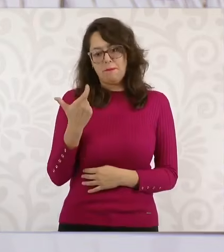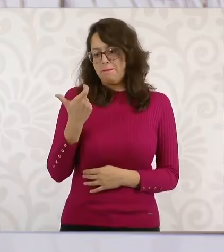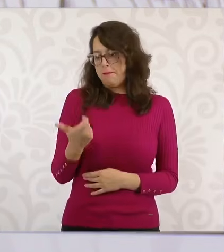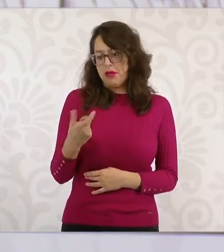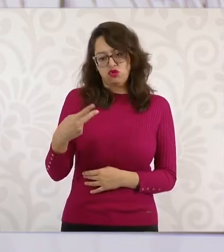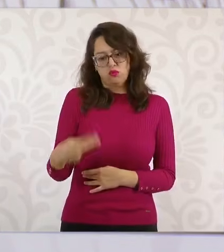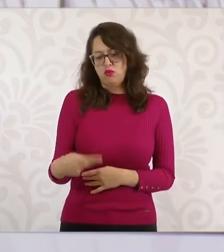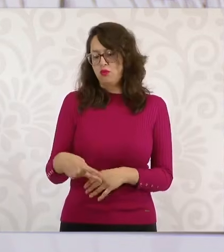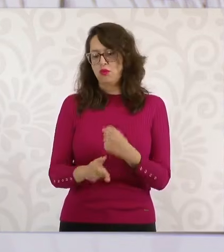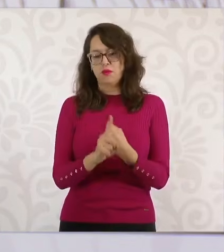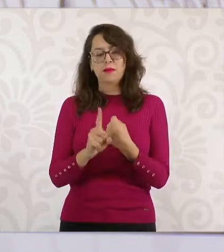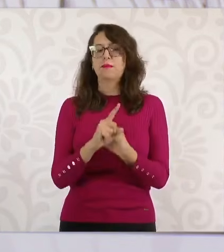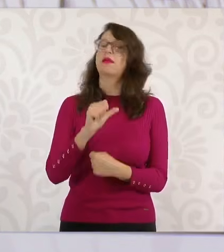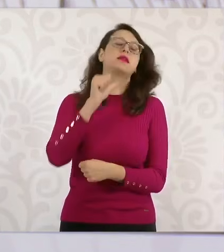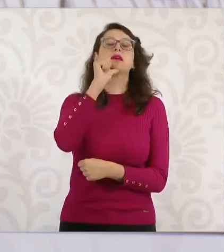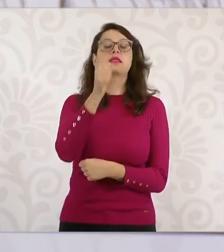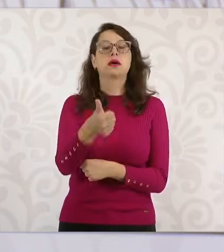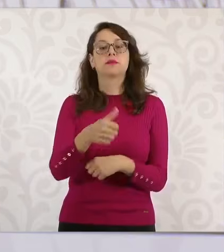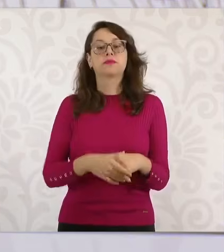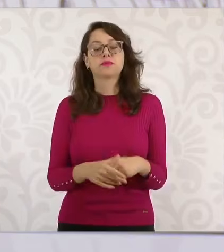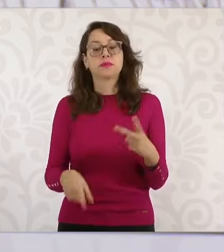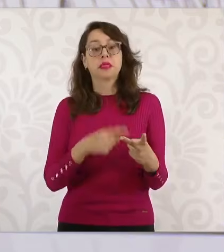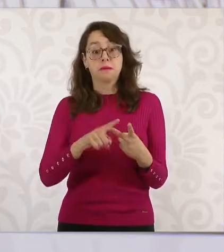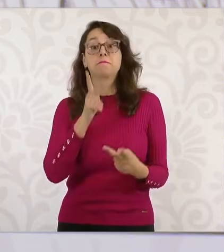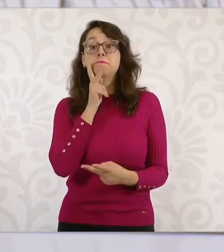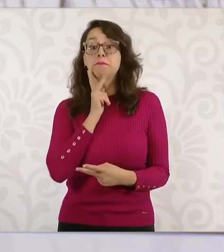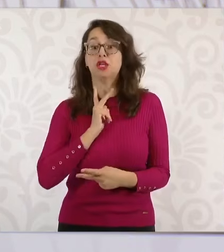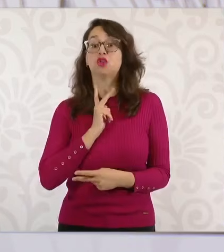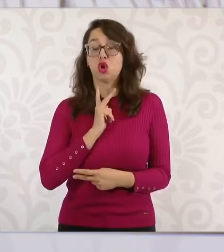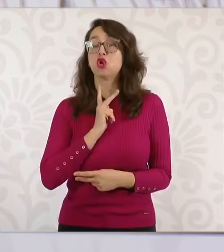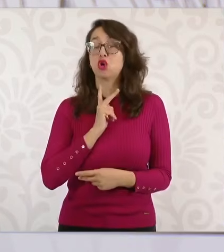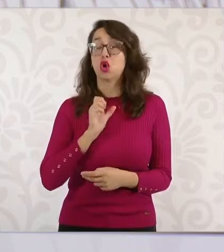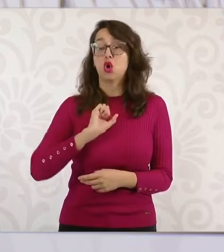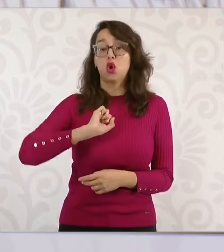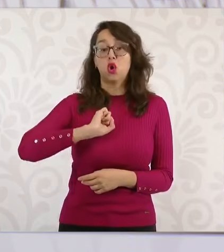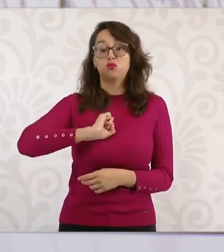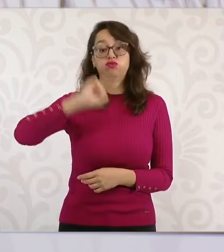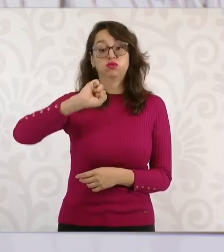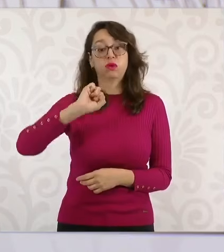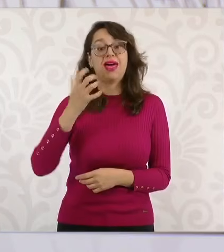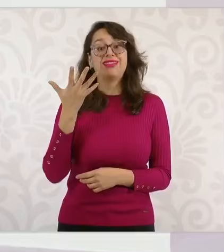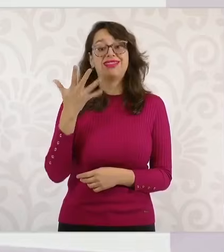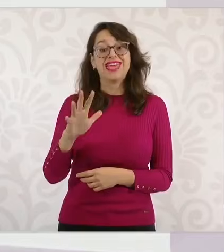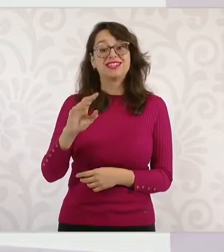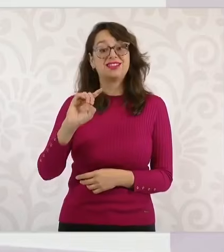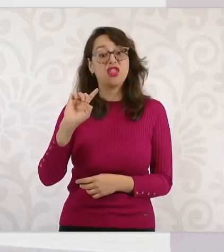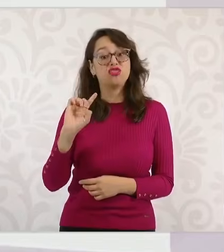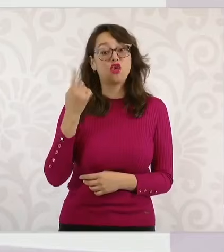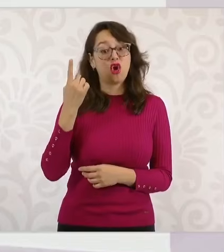no ha habido problemas. El precio del petróleo se elevó como $10 más o menos el barril, un poquito más.